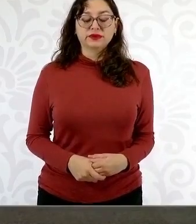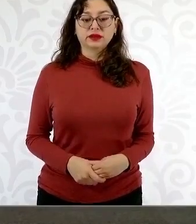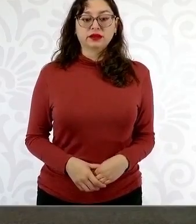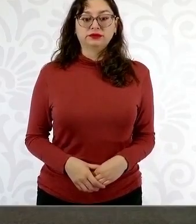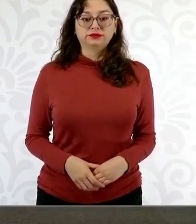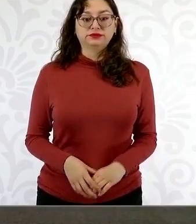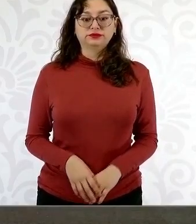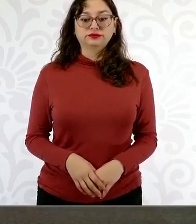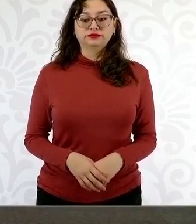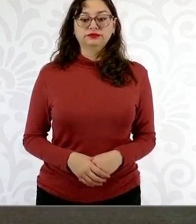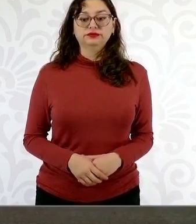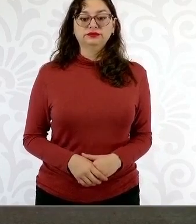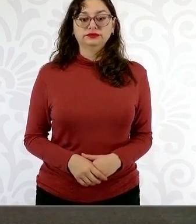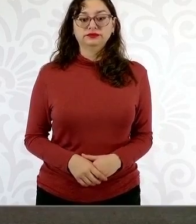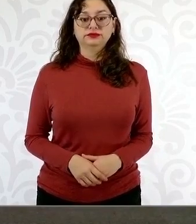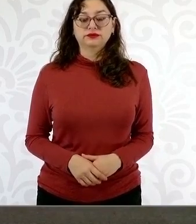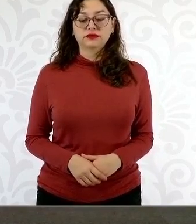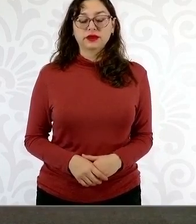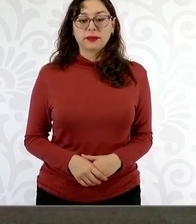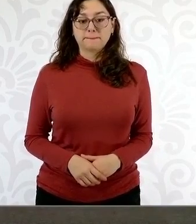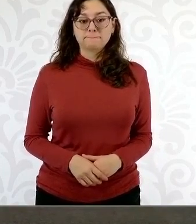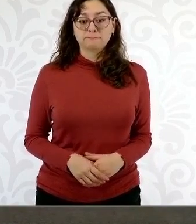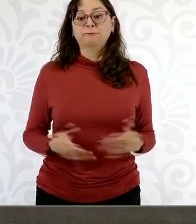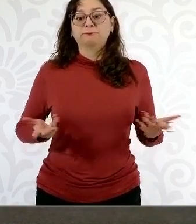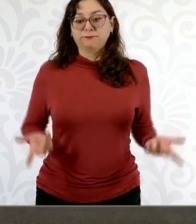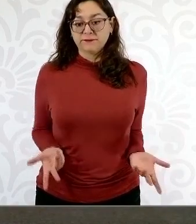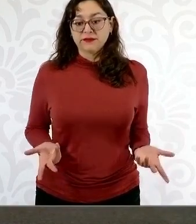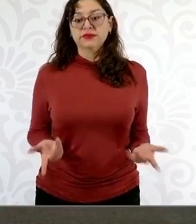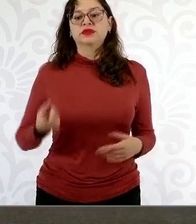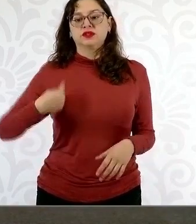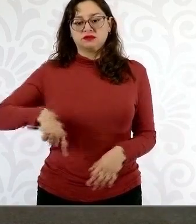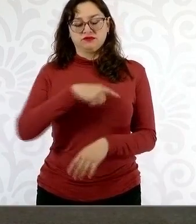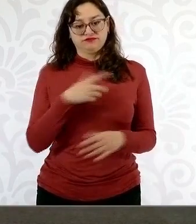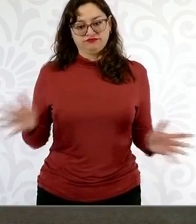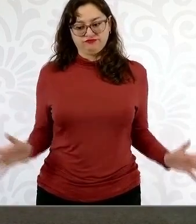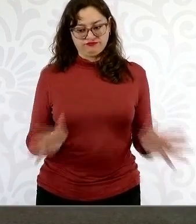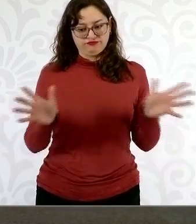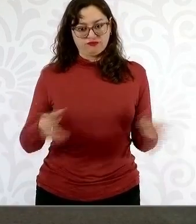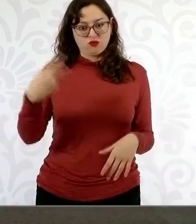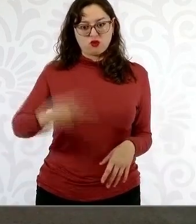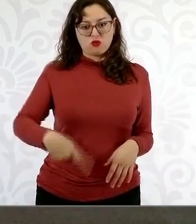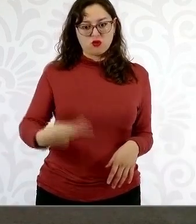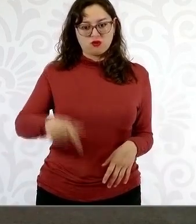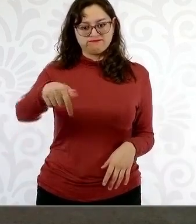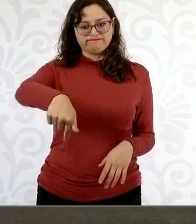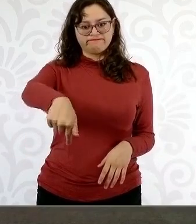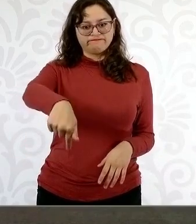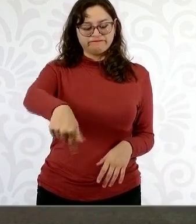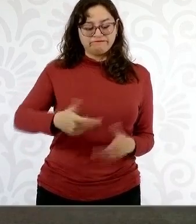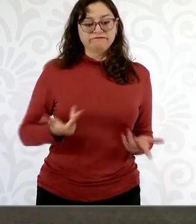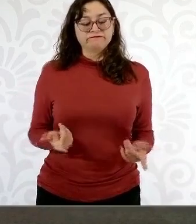Muchas gracias. Bueno, entonces, en resumen, con esto vamos a fomentar el desarrollo de nuestra industria nacional, porque un objetivo